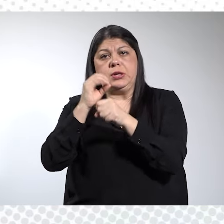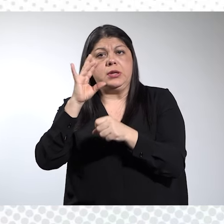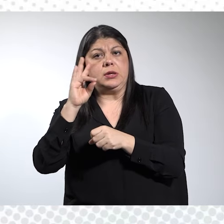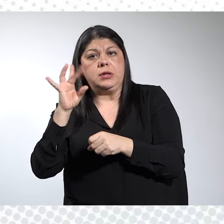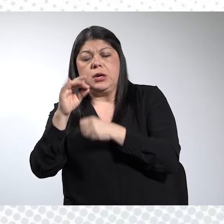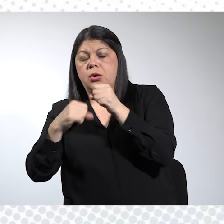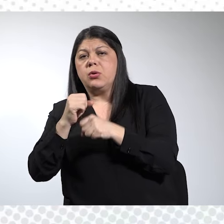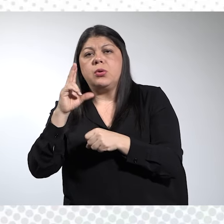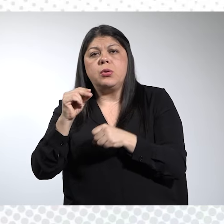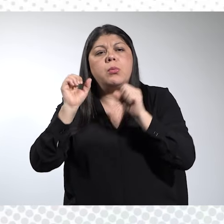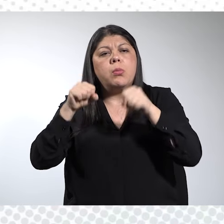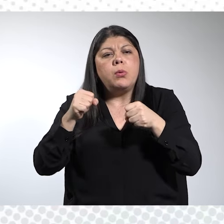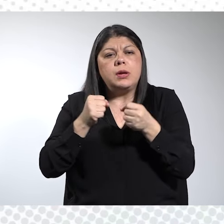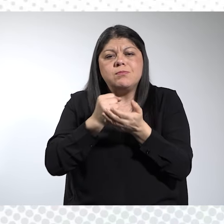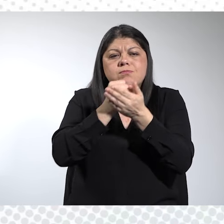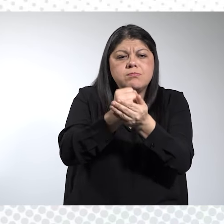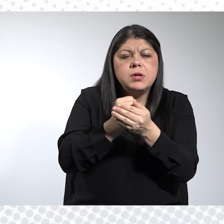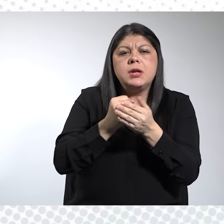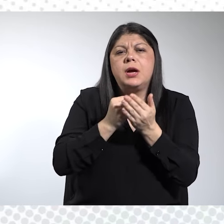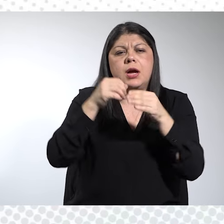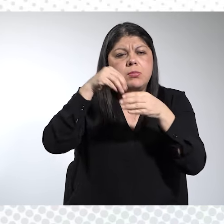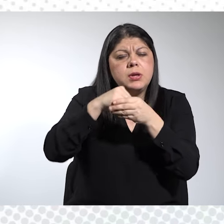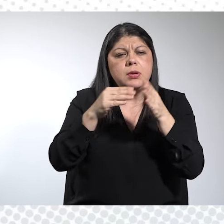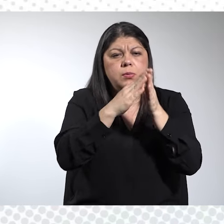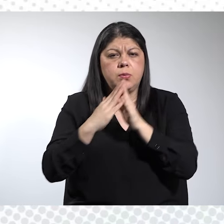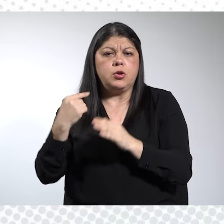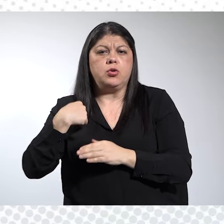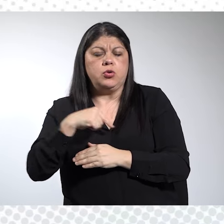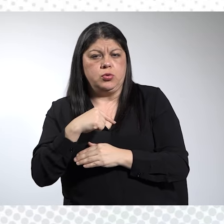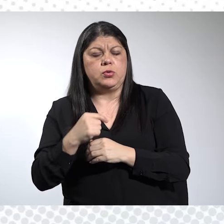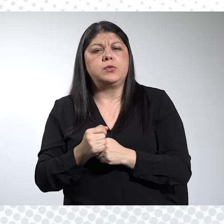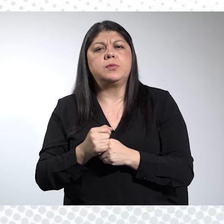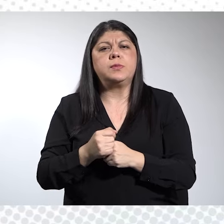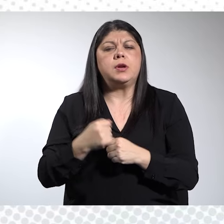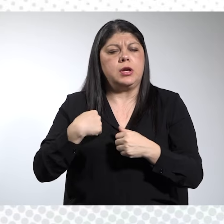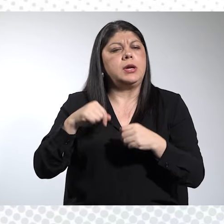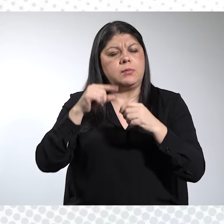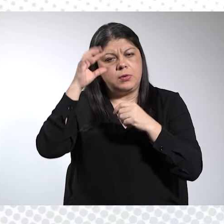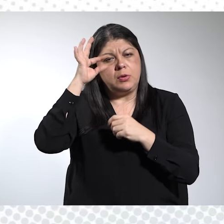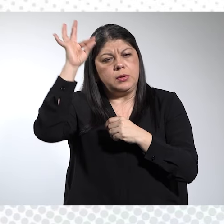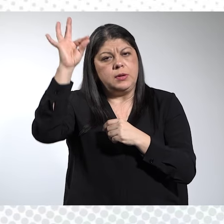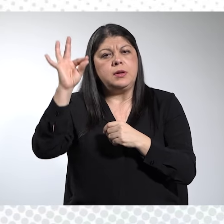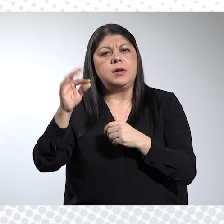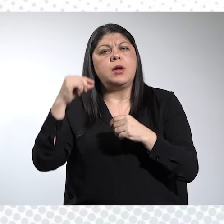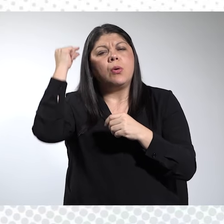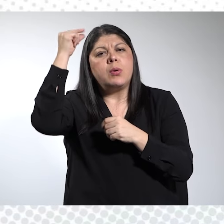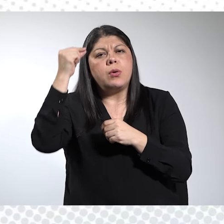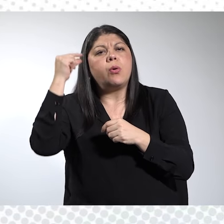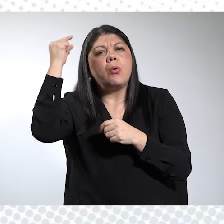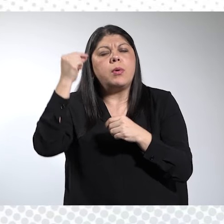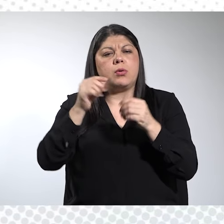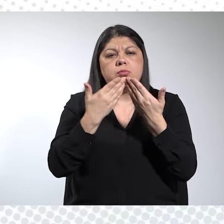ni de 78 años. El poder intervenir estas poblaciones. Y nosotros seremos eventualmente y así será gobernando